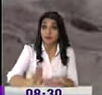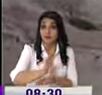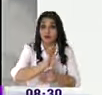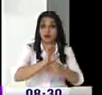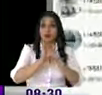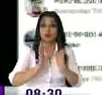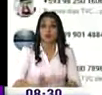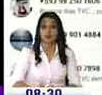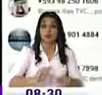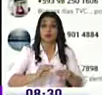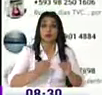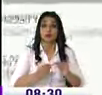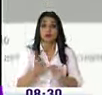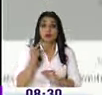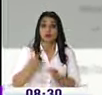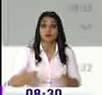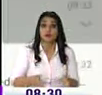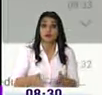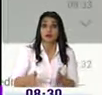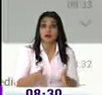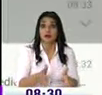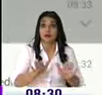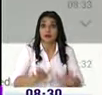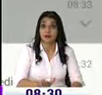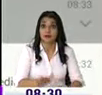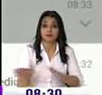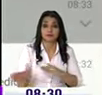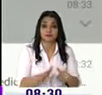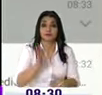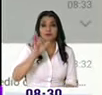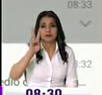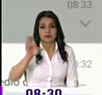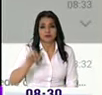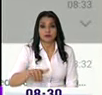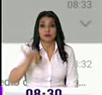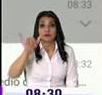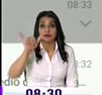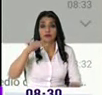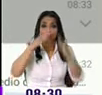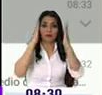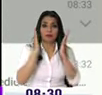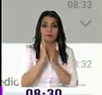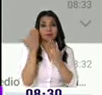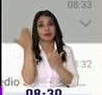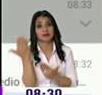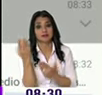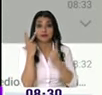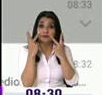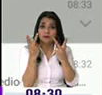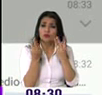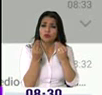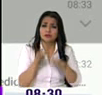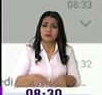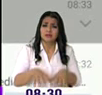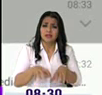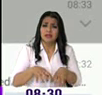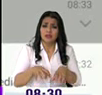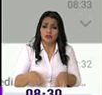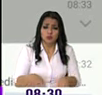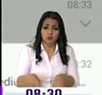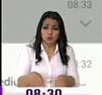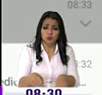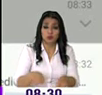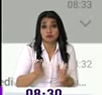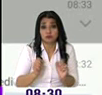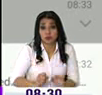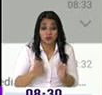2, las vías de hecho un relajo. Señor STBC, el día sábado estuve en el Padecillo, pude apreciar que existen muchos perritos, que sería bueno que la AMC se